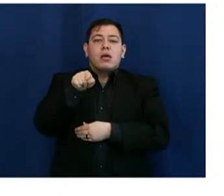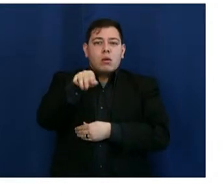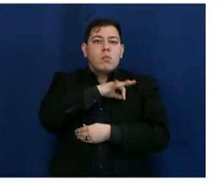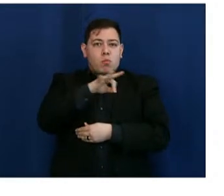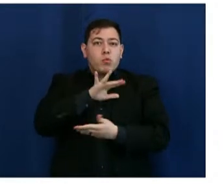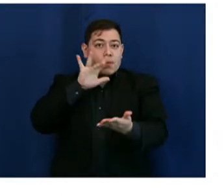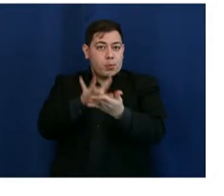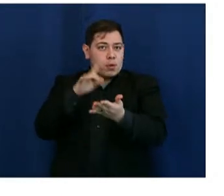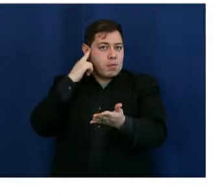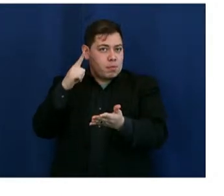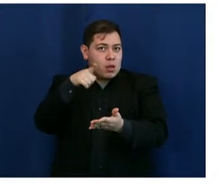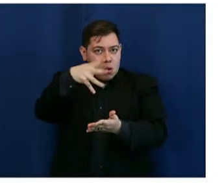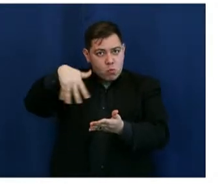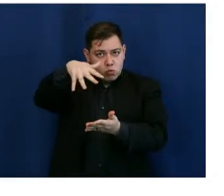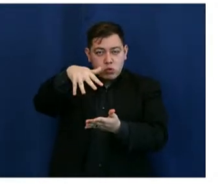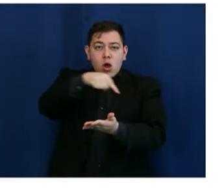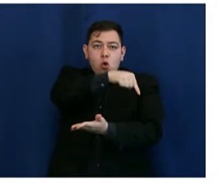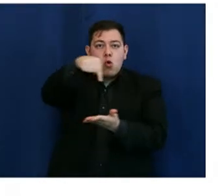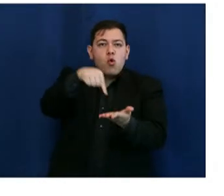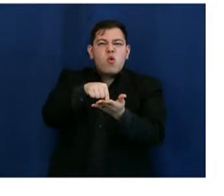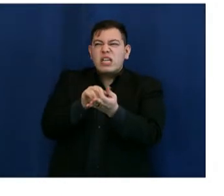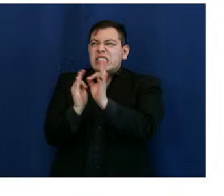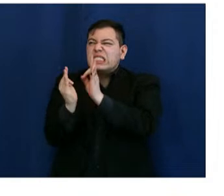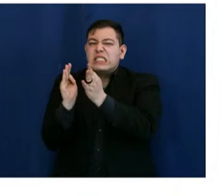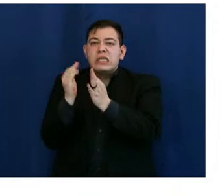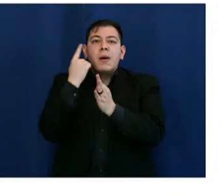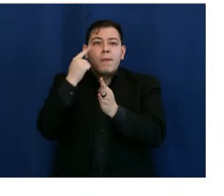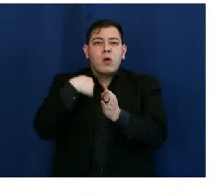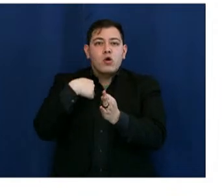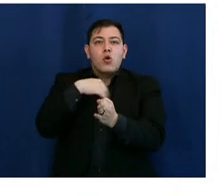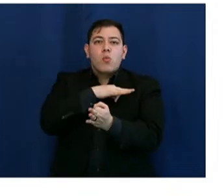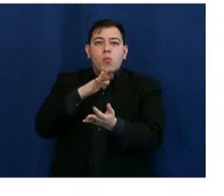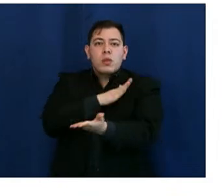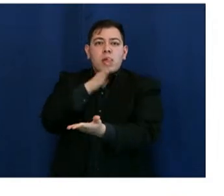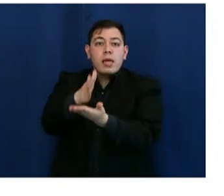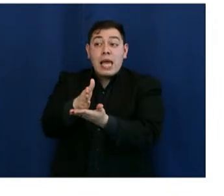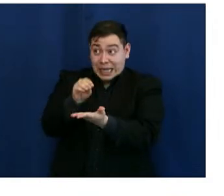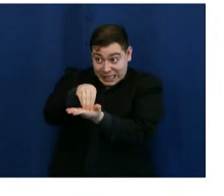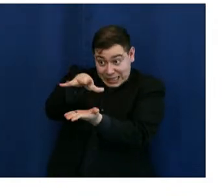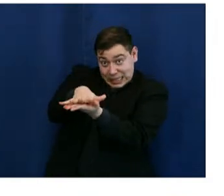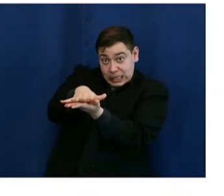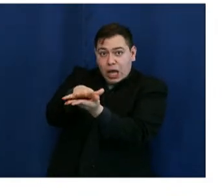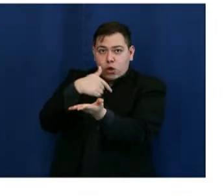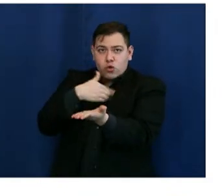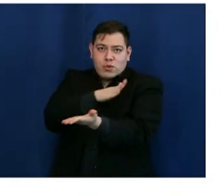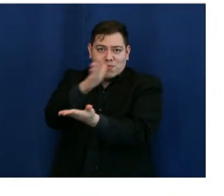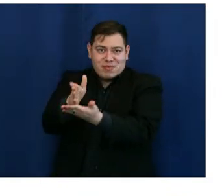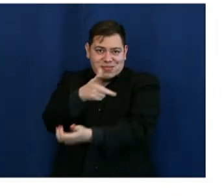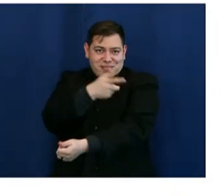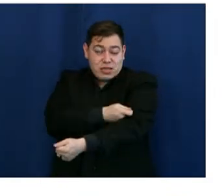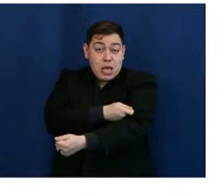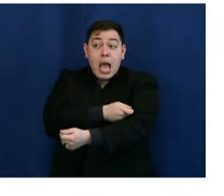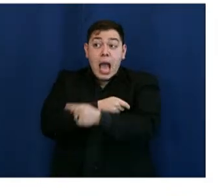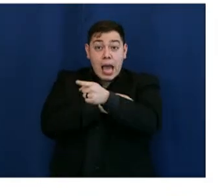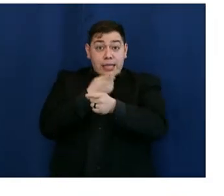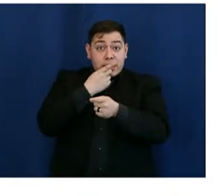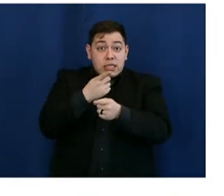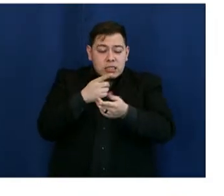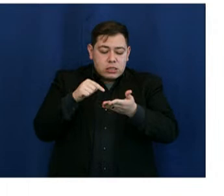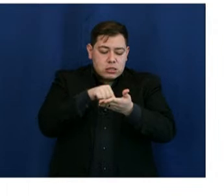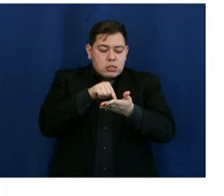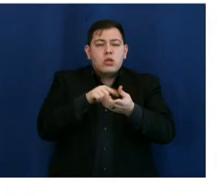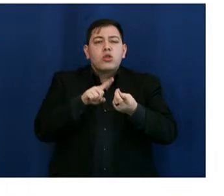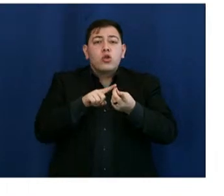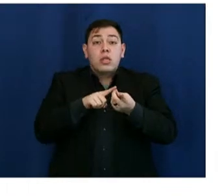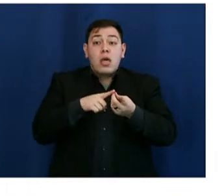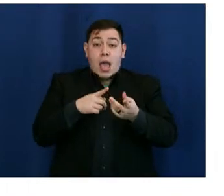más cercano a usted con detalles adicionales sobre la ubicación. Verá el sitio que le van a decir que puede ir ya sea por